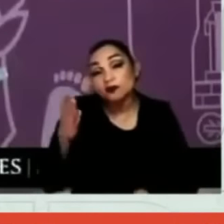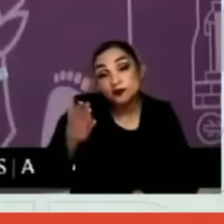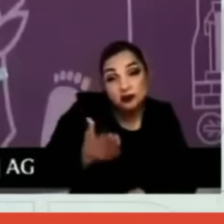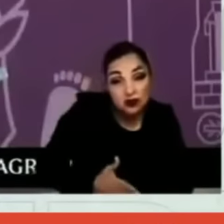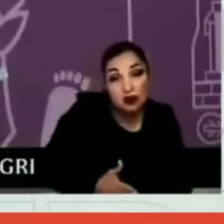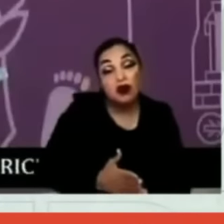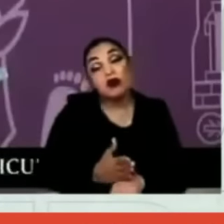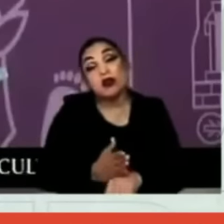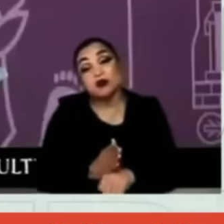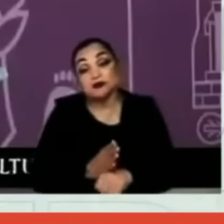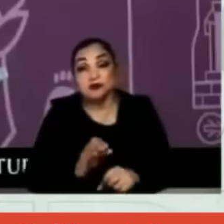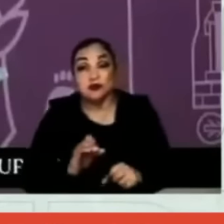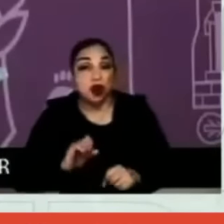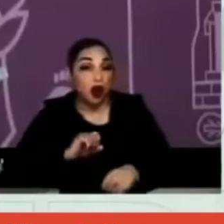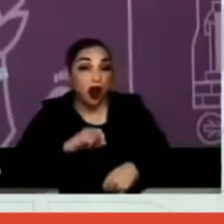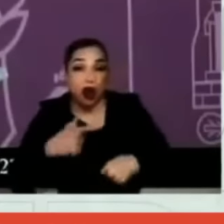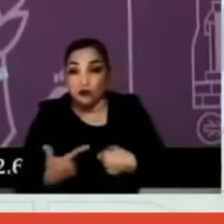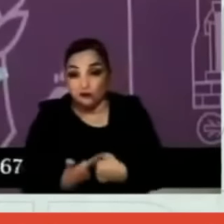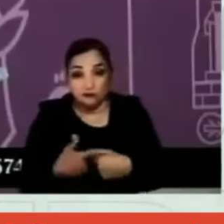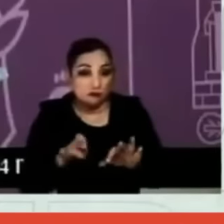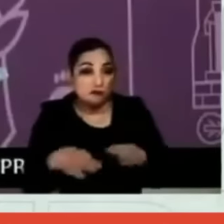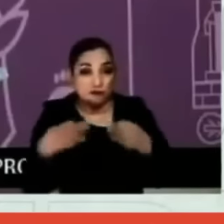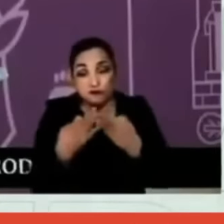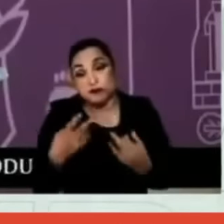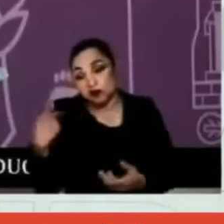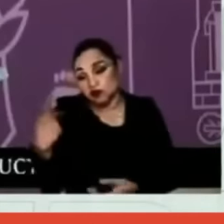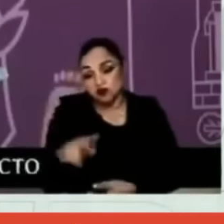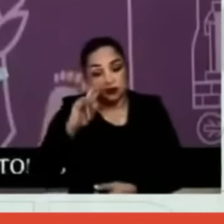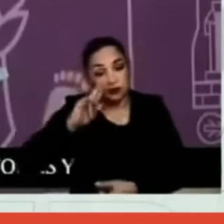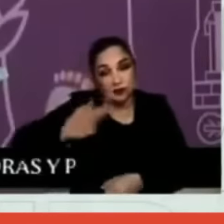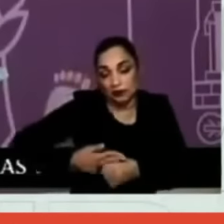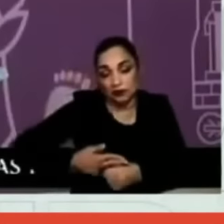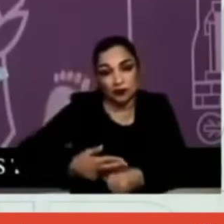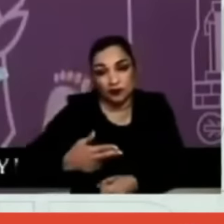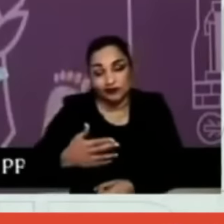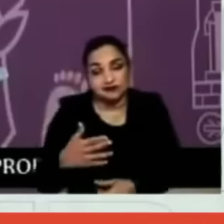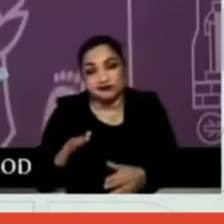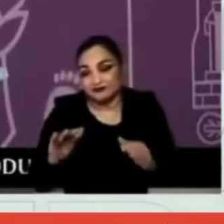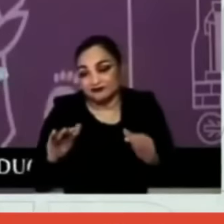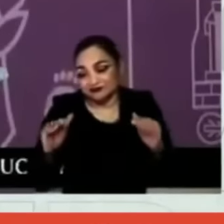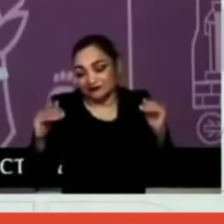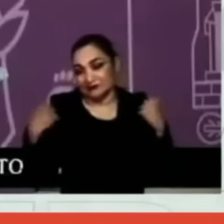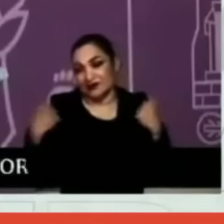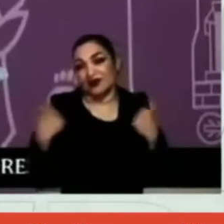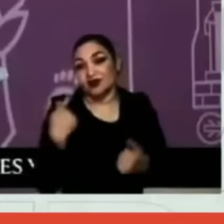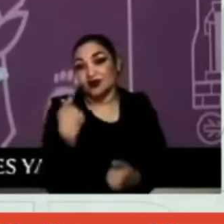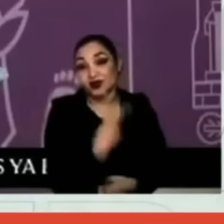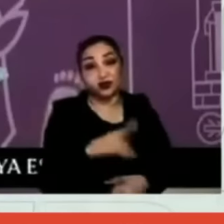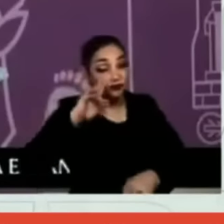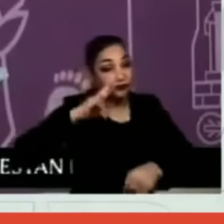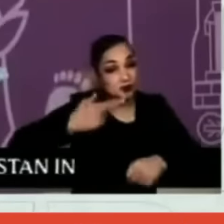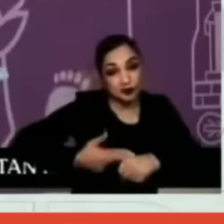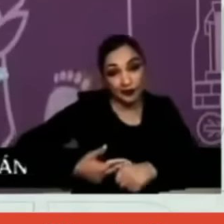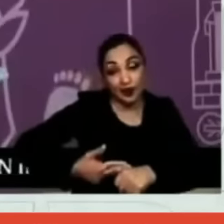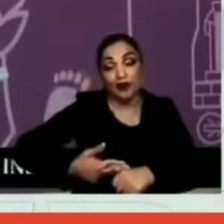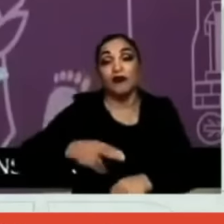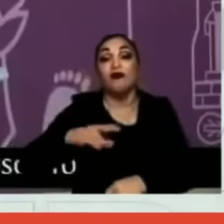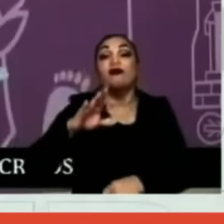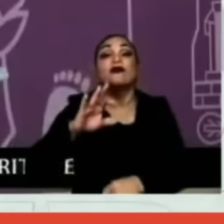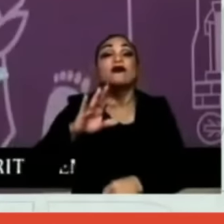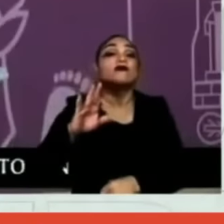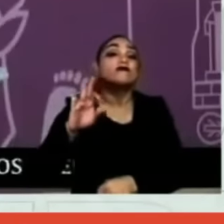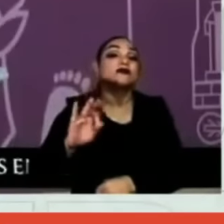alguna manera, a cada quien sus responsabilidades, ya eso de quién depende, de la Fiscalía. O sea, nadie